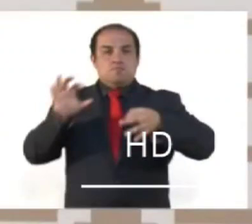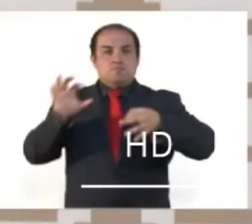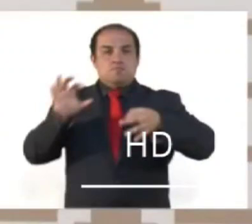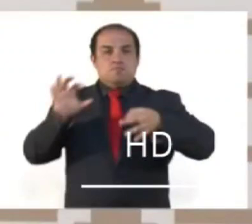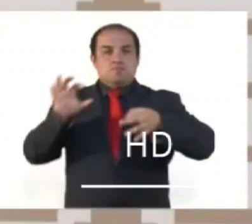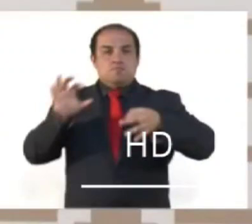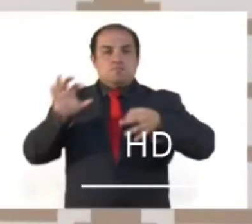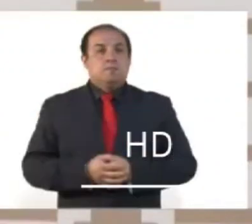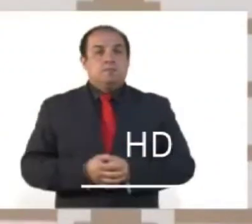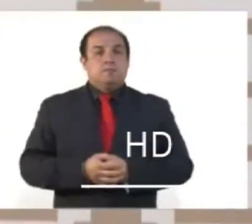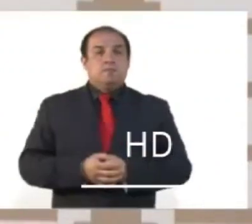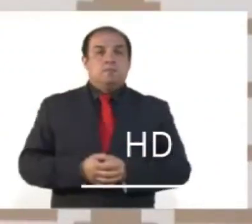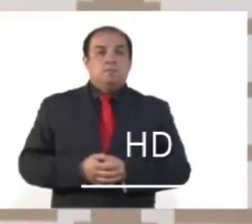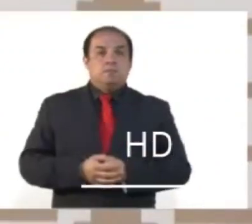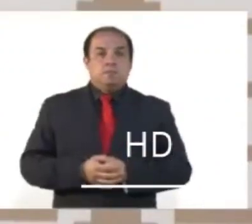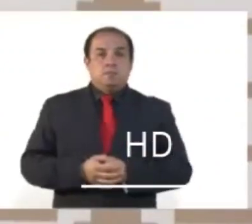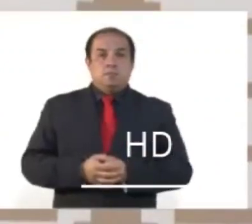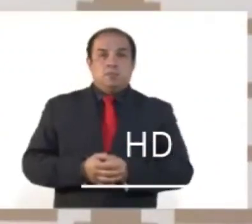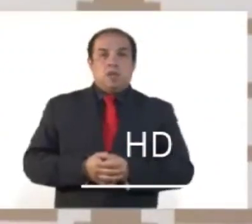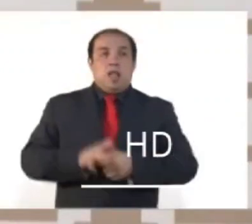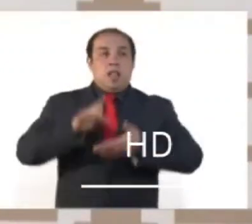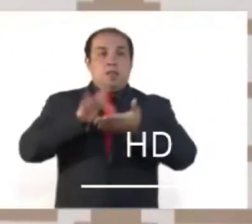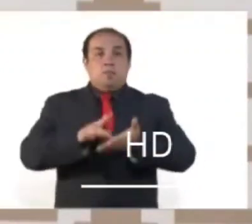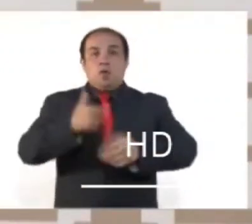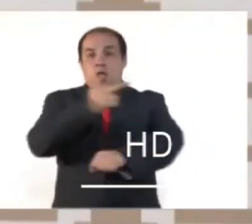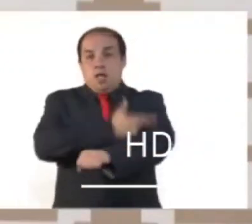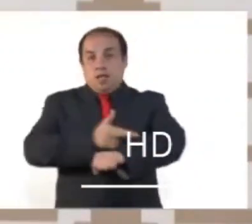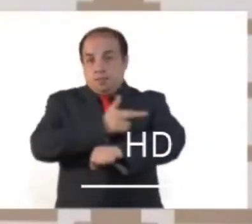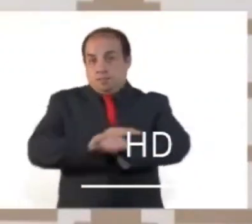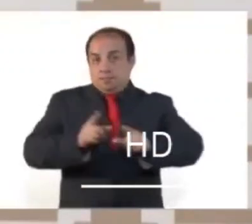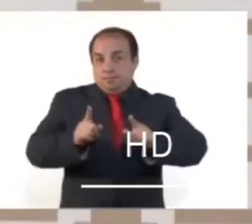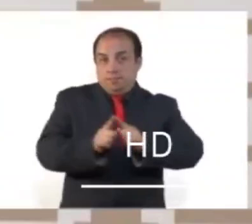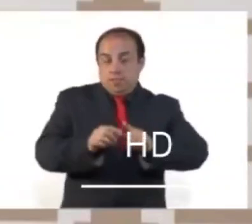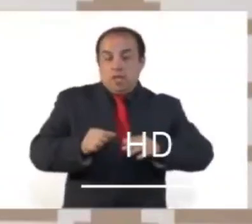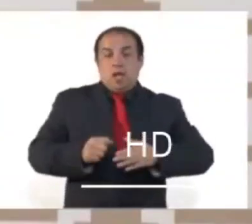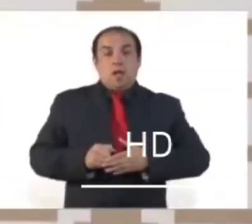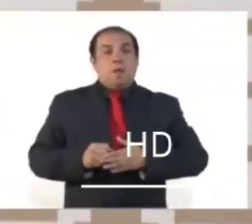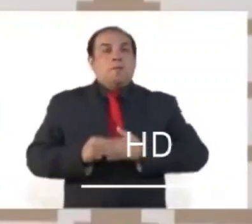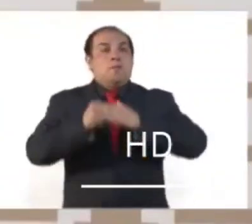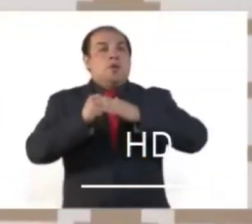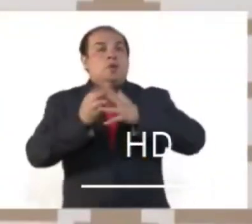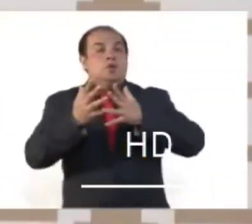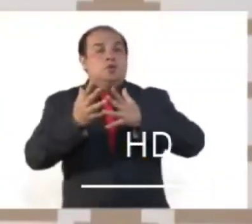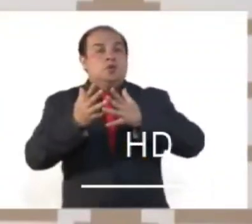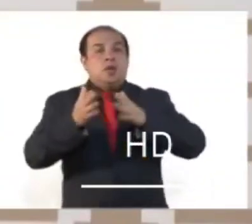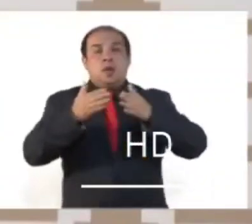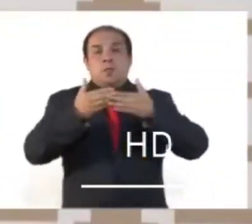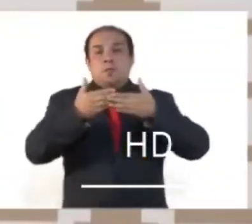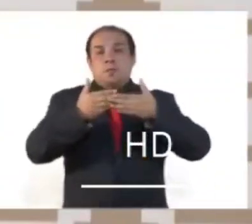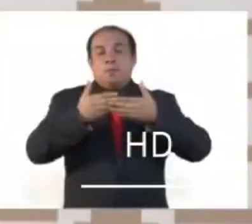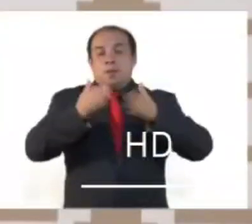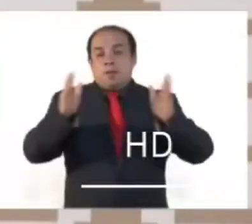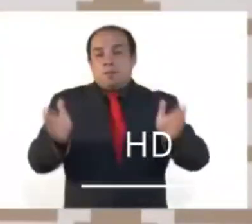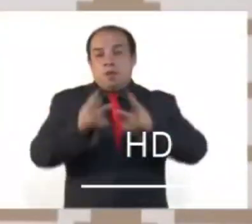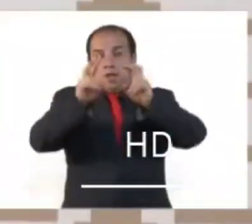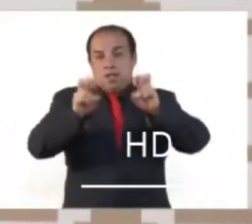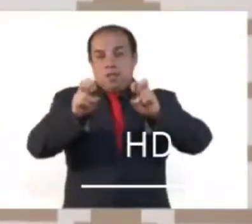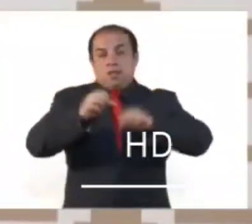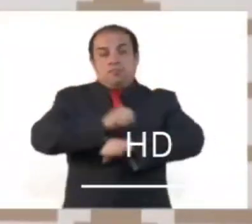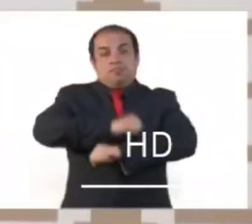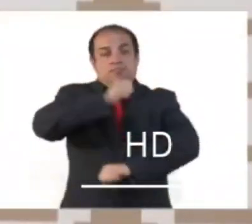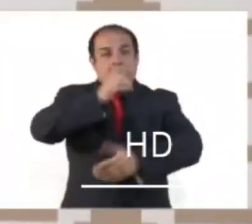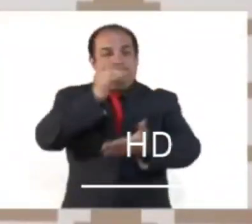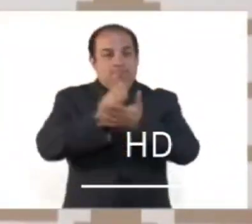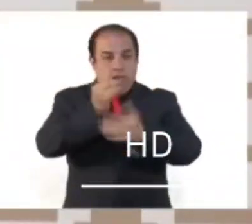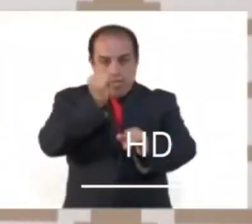esta facilidad en la tramitología, el que se fortalezca y se impulse el tema de la ventanilla única, nos va a